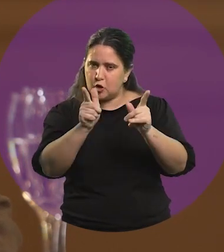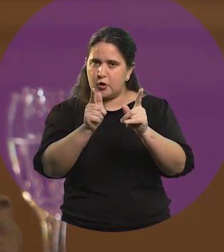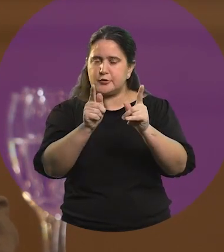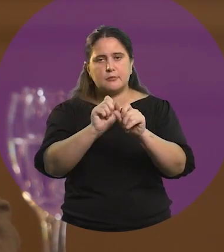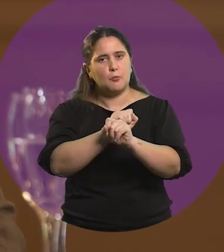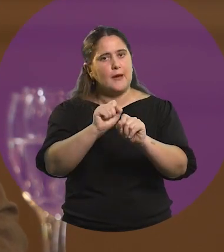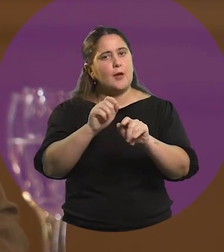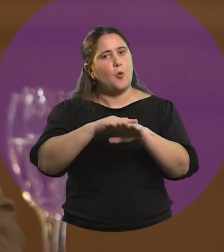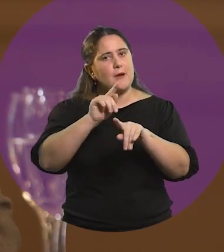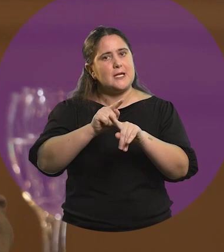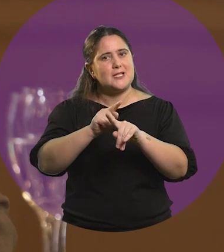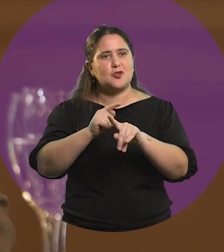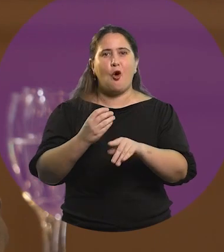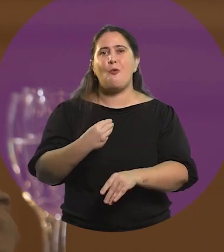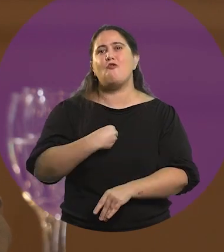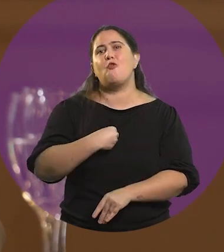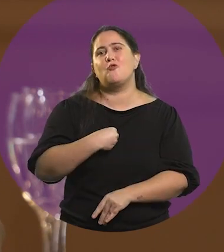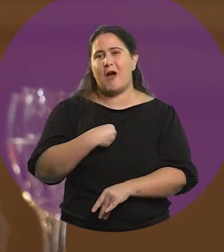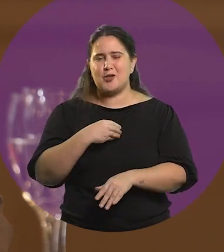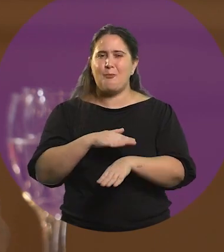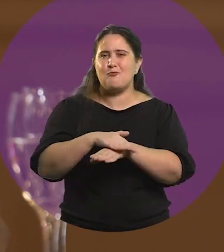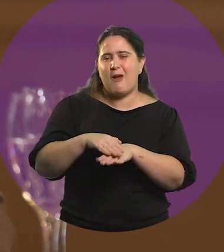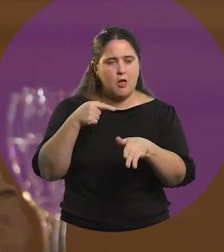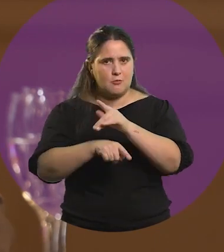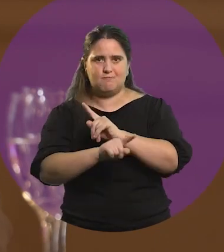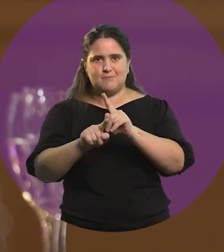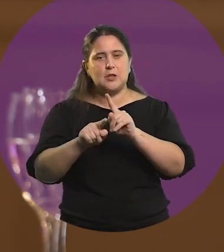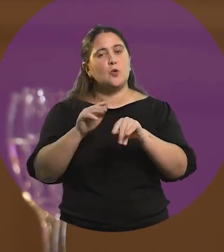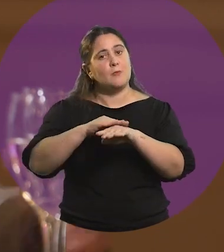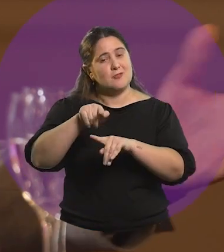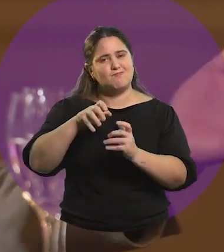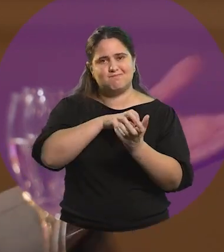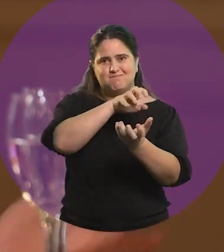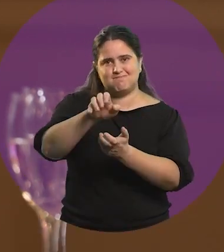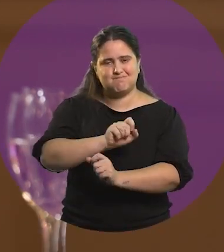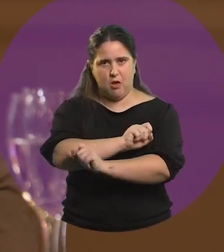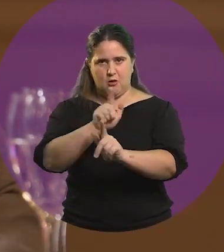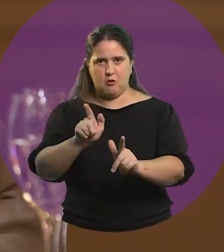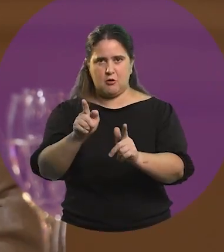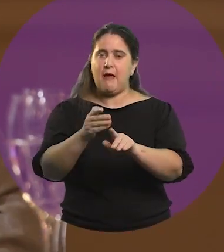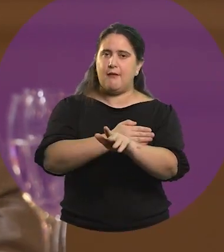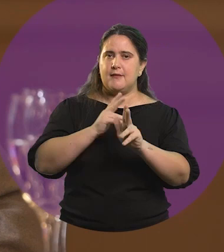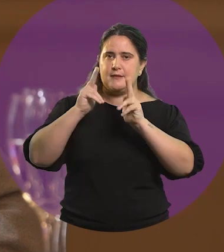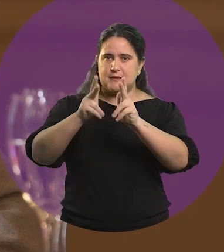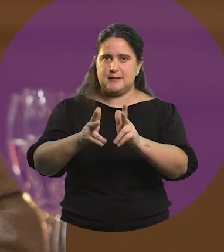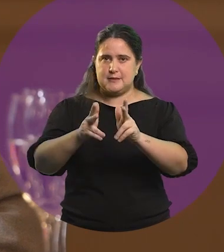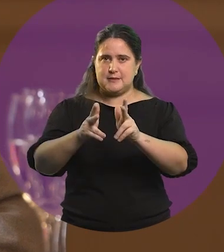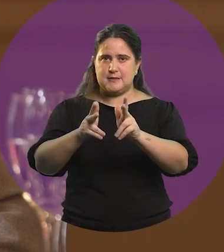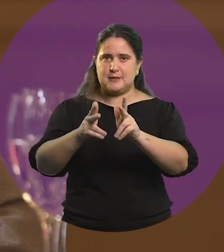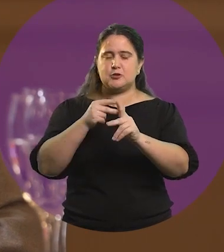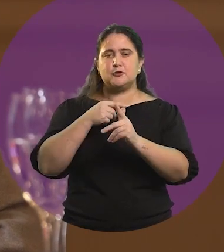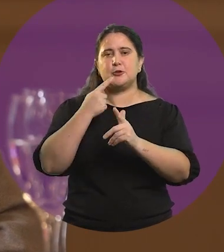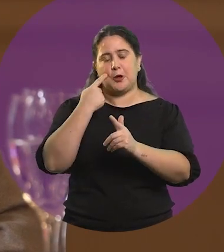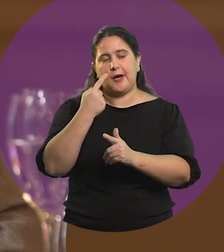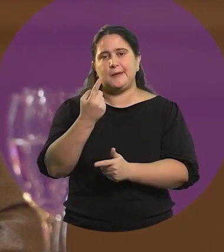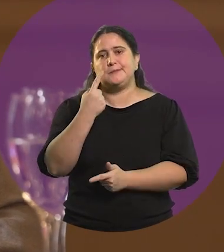hacer caer peligrosamente en un voluntarismo superficial que nos complica. De lo que decían recién, lo que